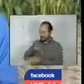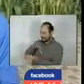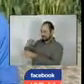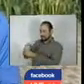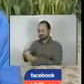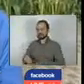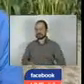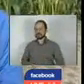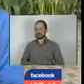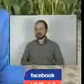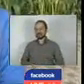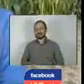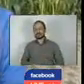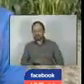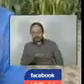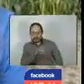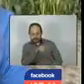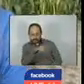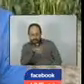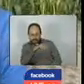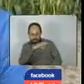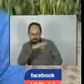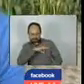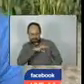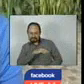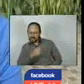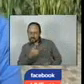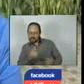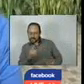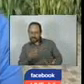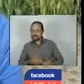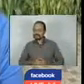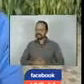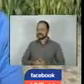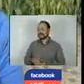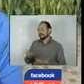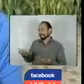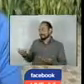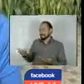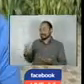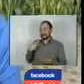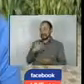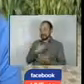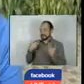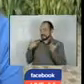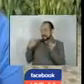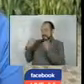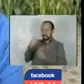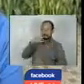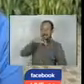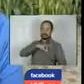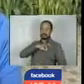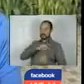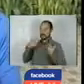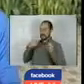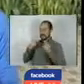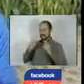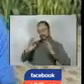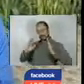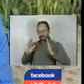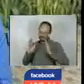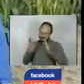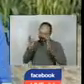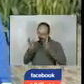¿Cuáles son los beneficios para usted para evitar este deporte? Bueno, mantenernos con buena salud, figuras,